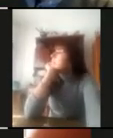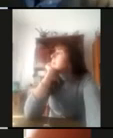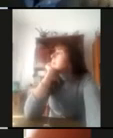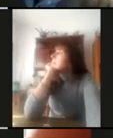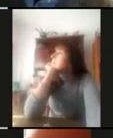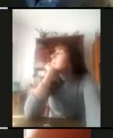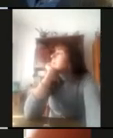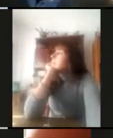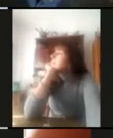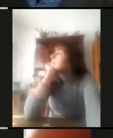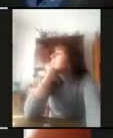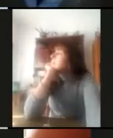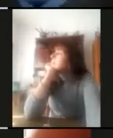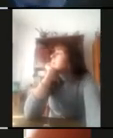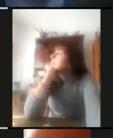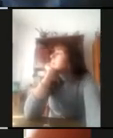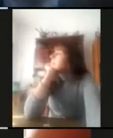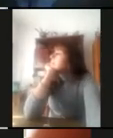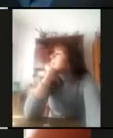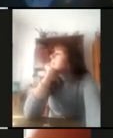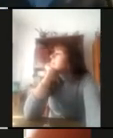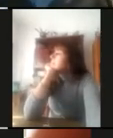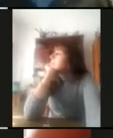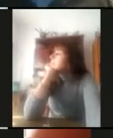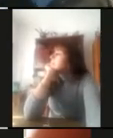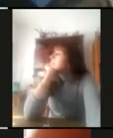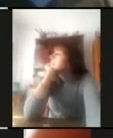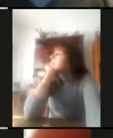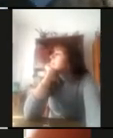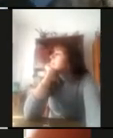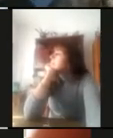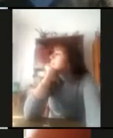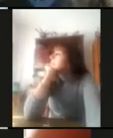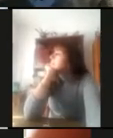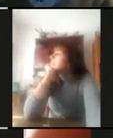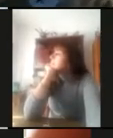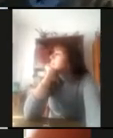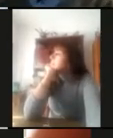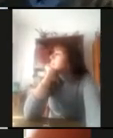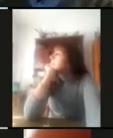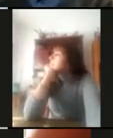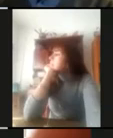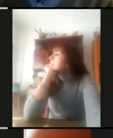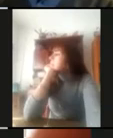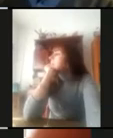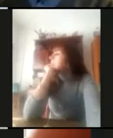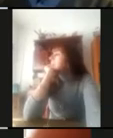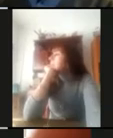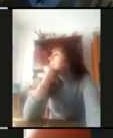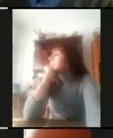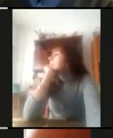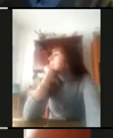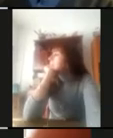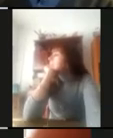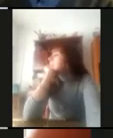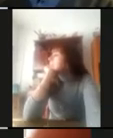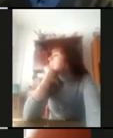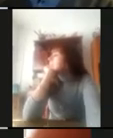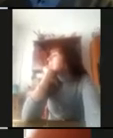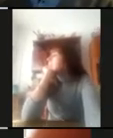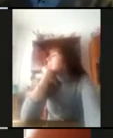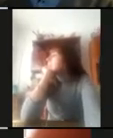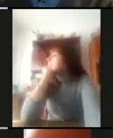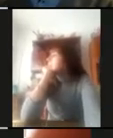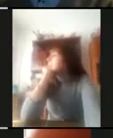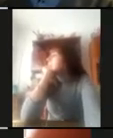también pero dicen para reconciliarnos si ello es menester la casa renacimiento le enviará a unamuno en pocos